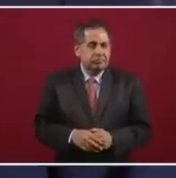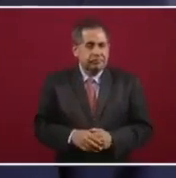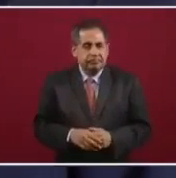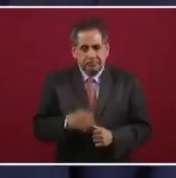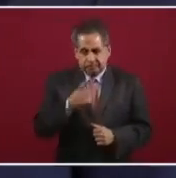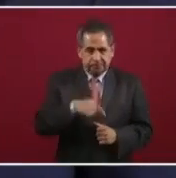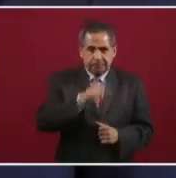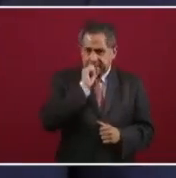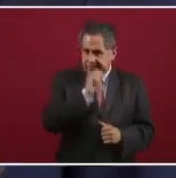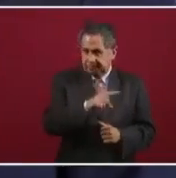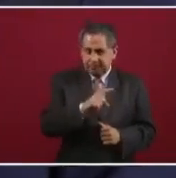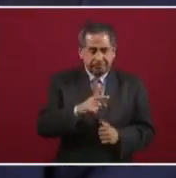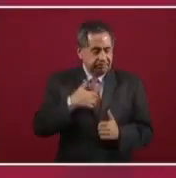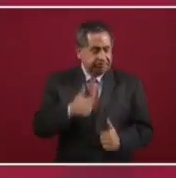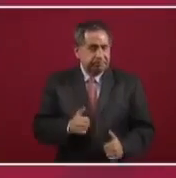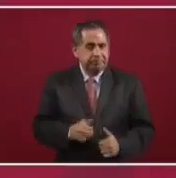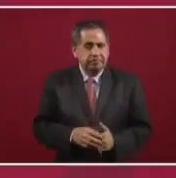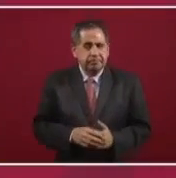entendiendo que